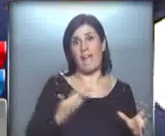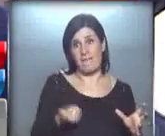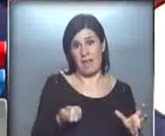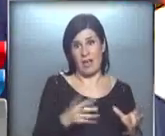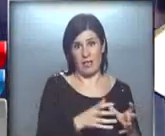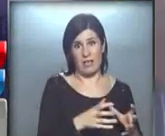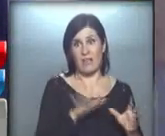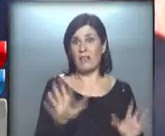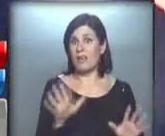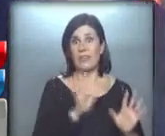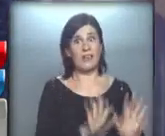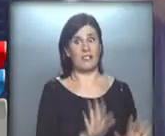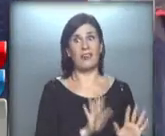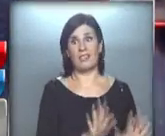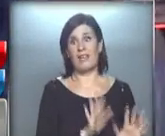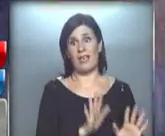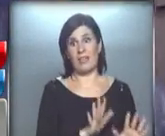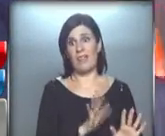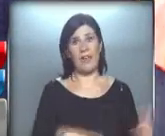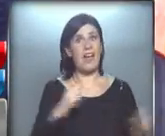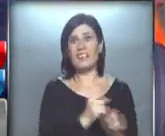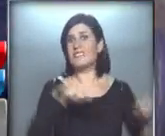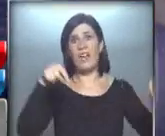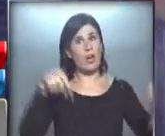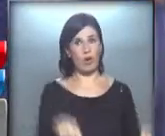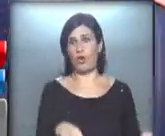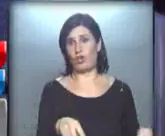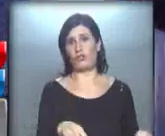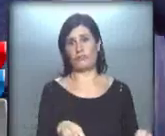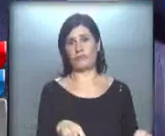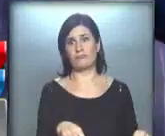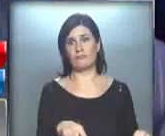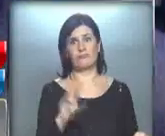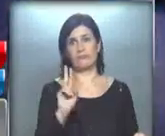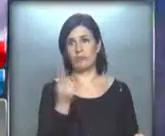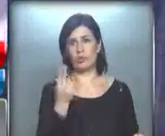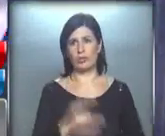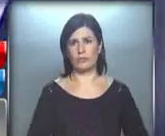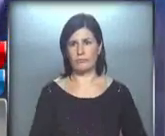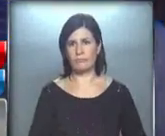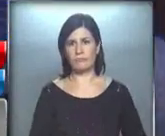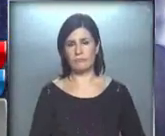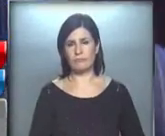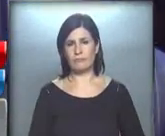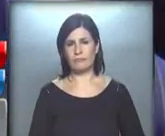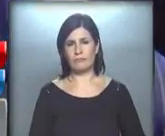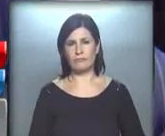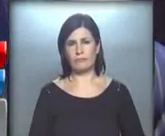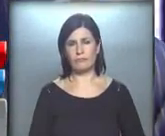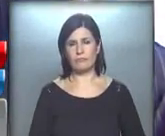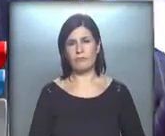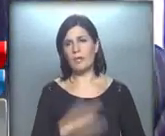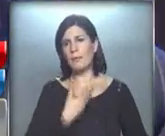la titularidad de este organismo hasta hoy, momento de su fallecimiento. Es presidente desde entonces de la Asociación del